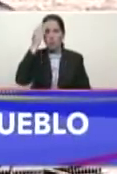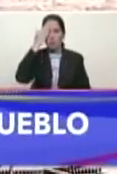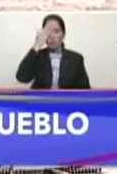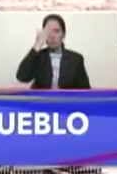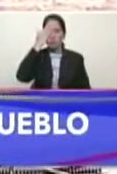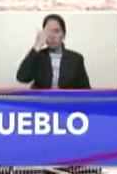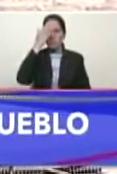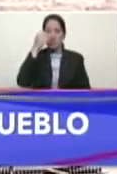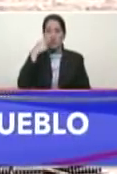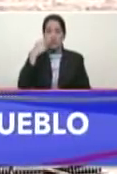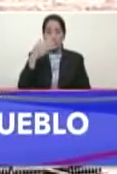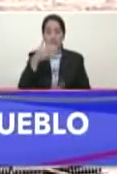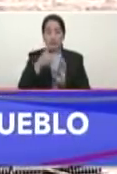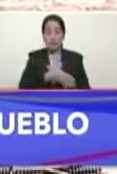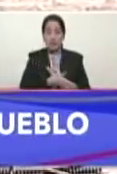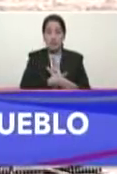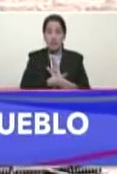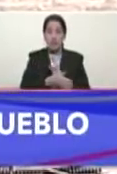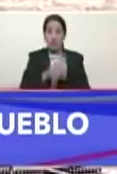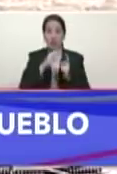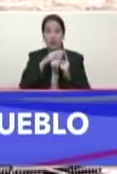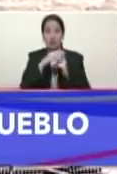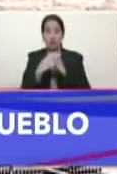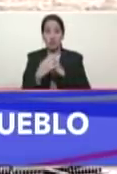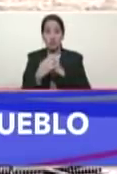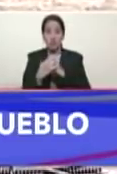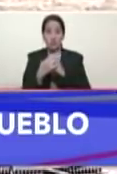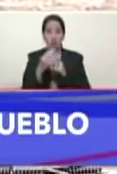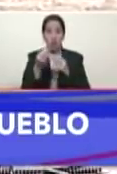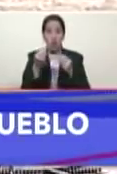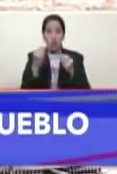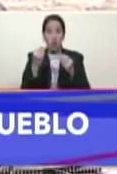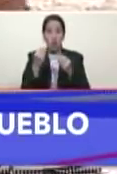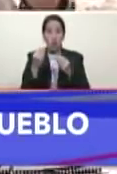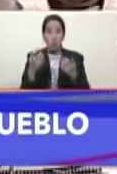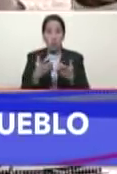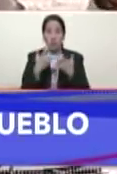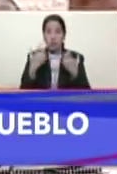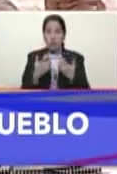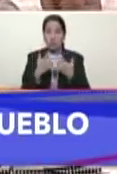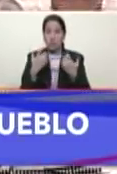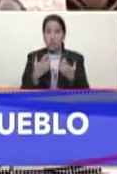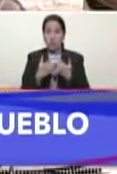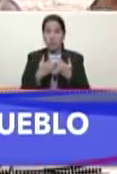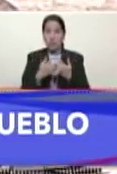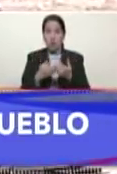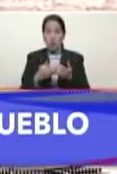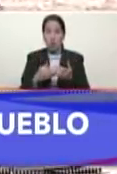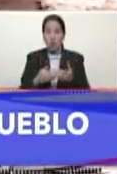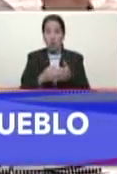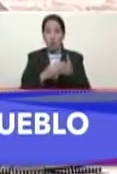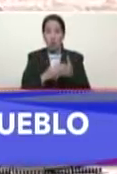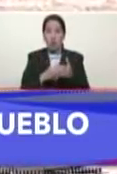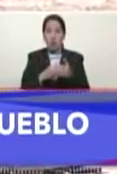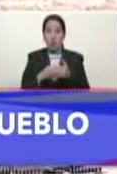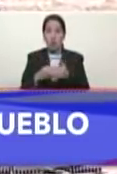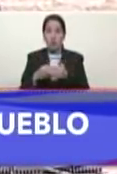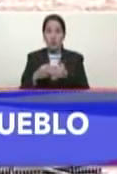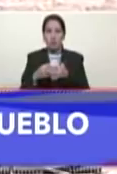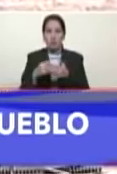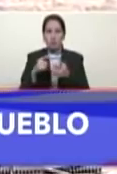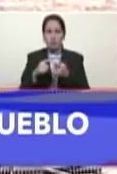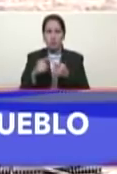acontecimientos y las circunstancias del combate que está dando nuestro país contra el intervencionismo, el golpismo, el